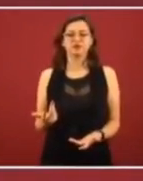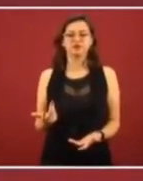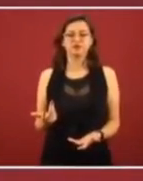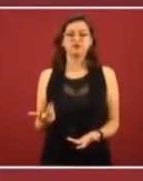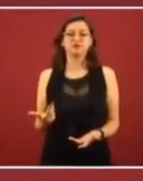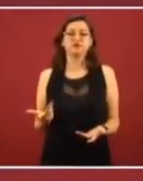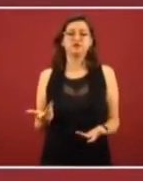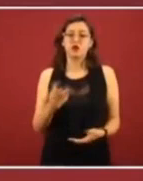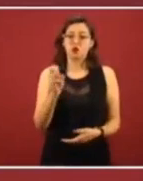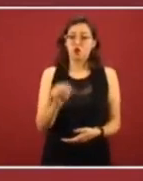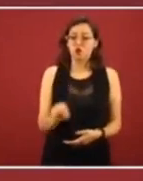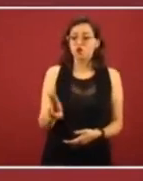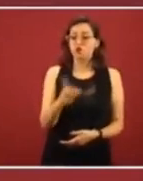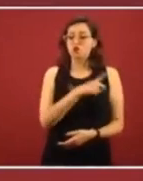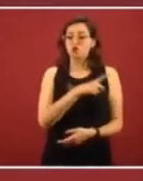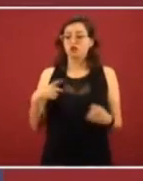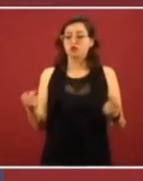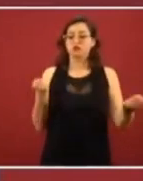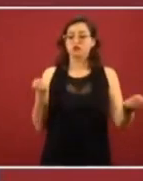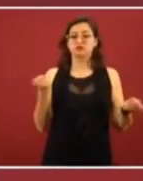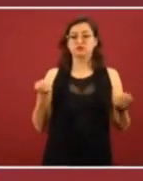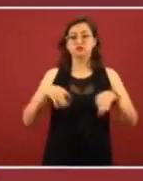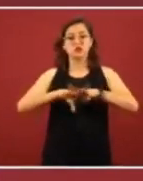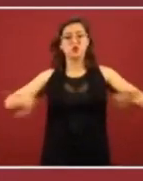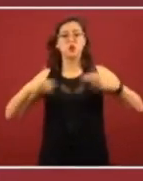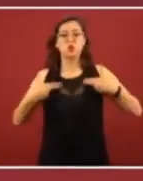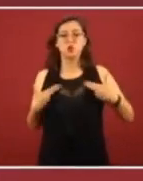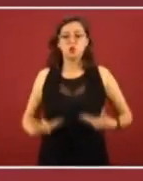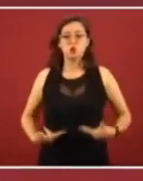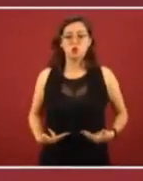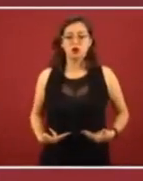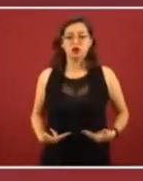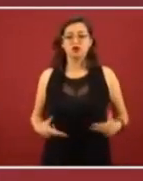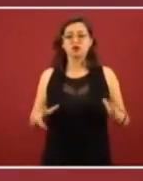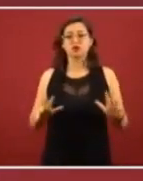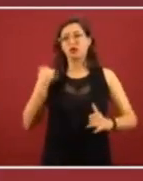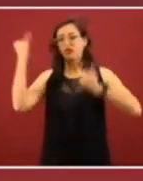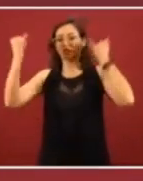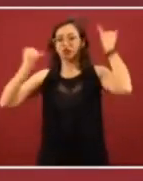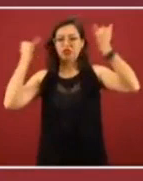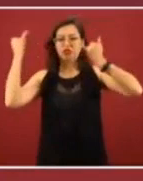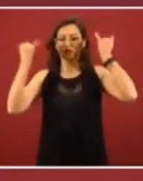darse un trato humanitario, no especulativo,